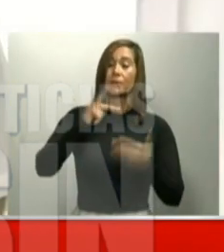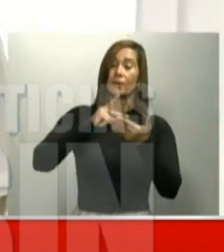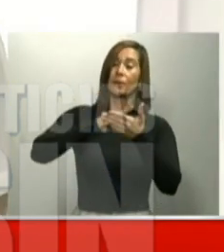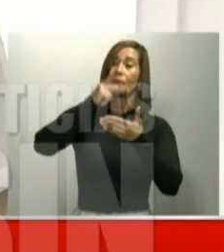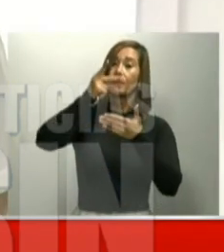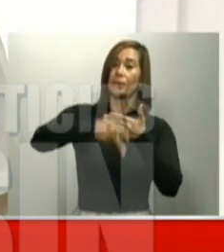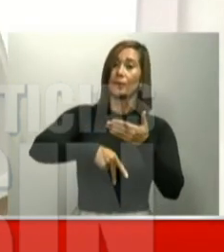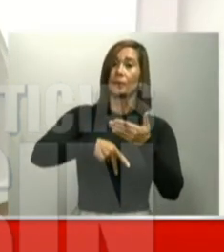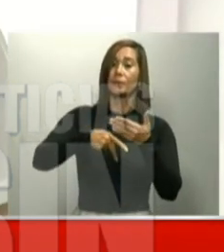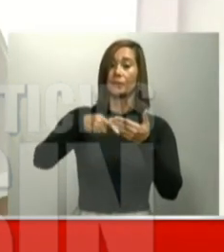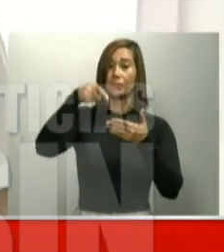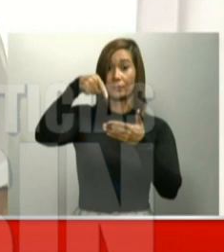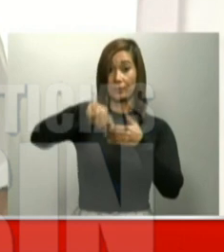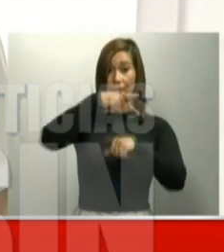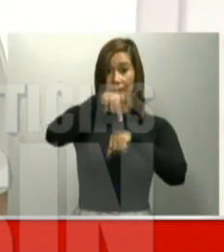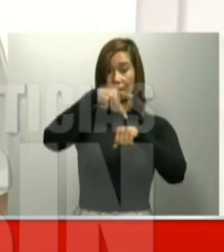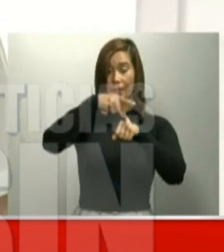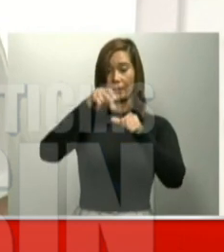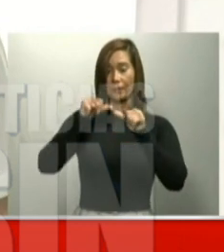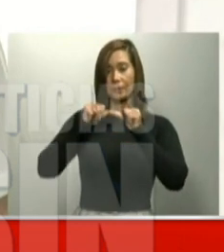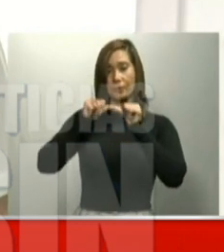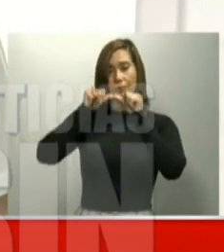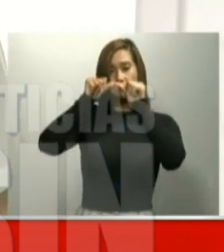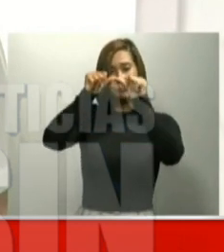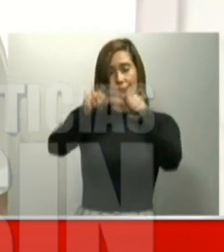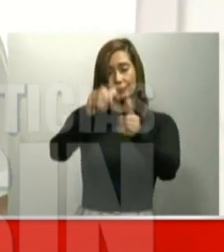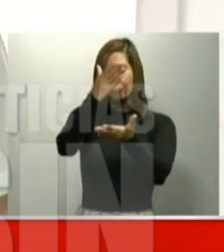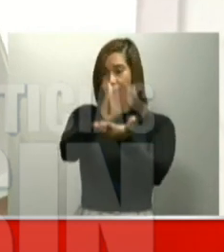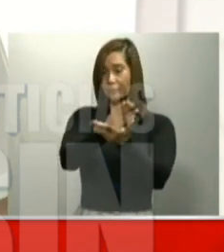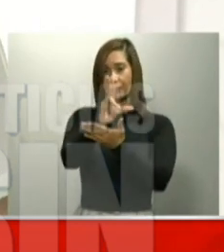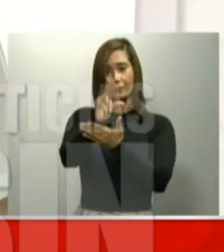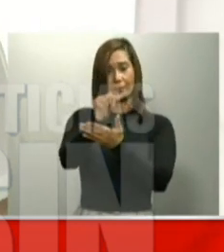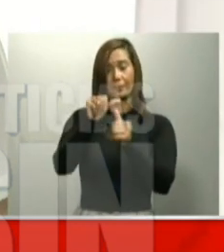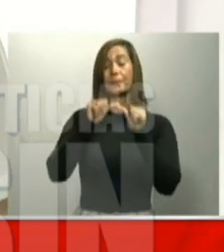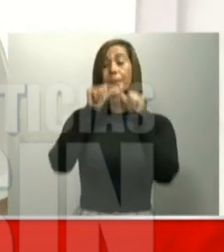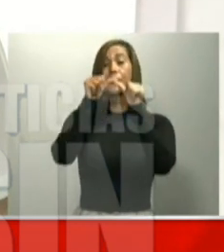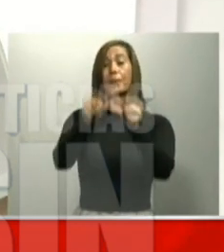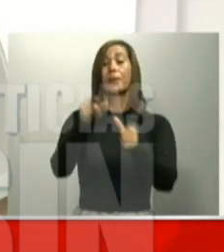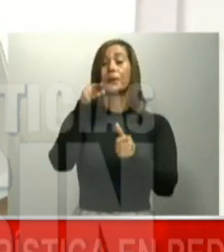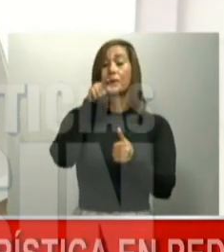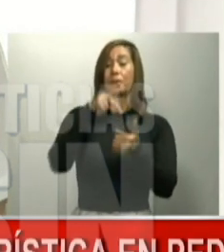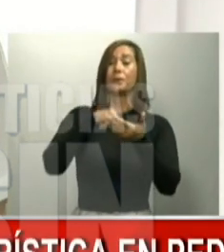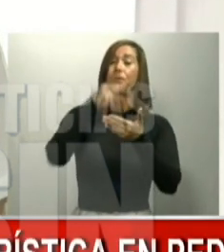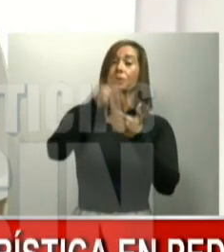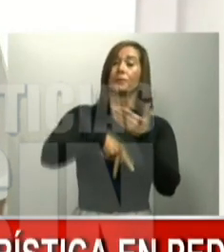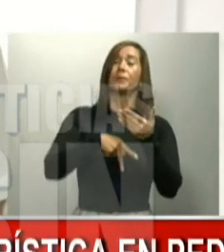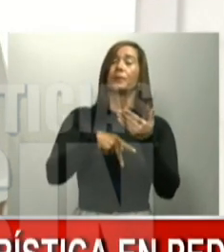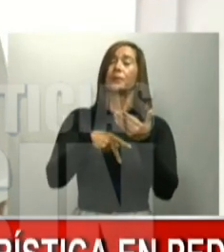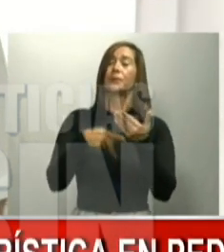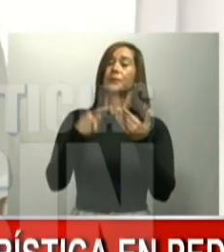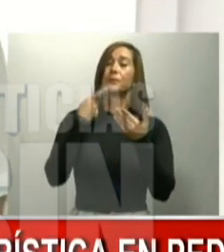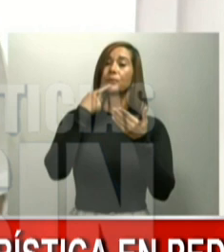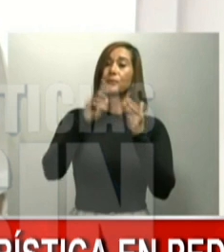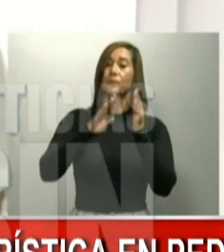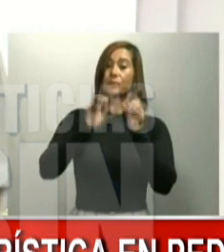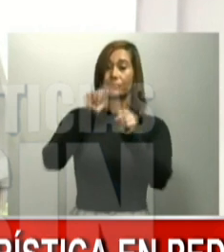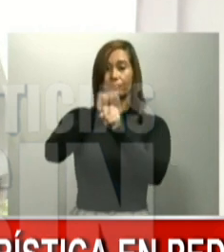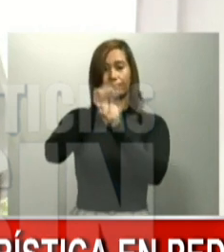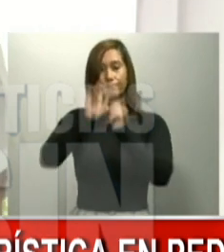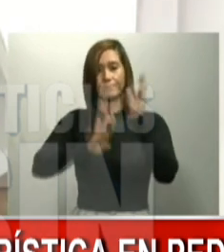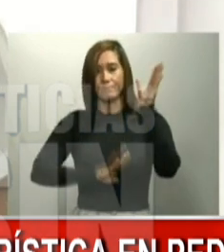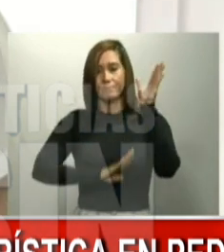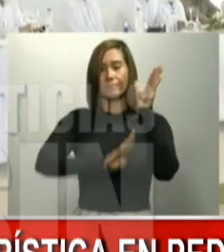Pedernales ya no se detiene, y este proyecto va a ser el punto, como lo hemos desarrollado